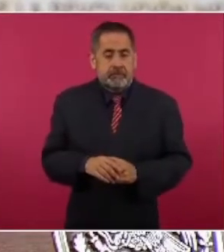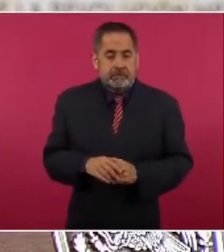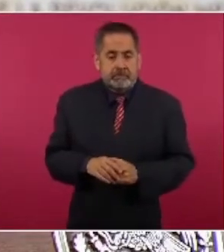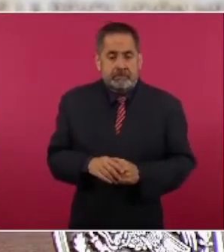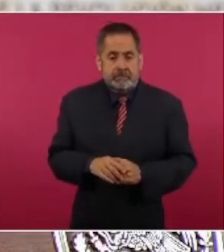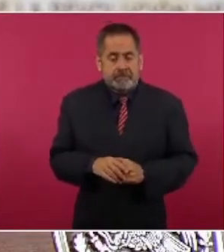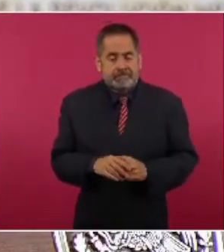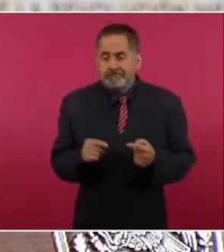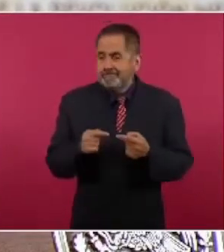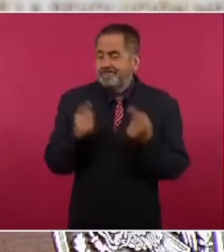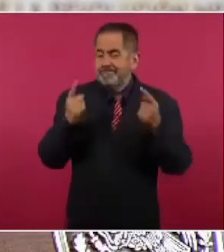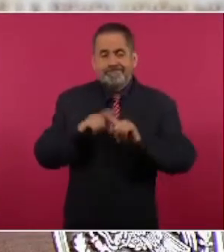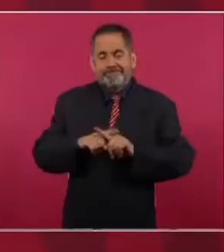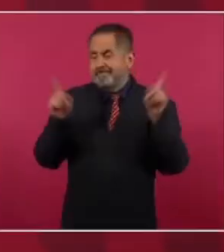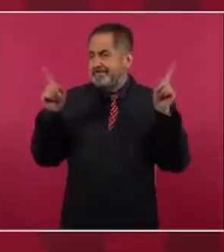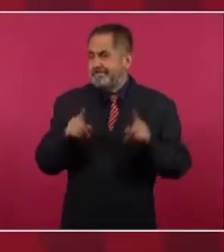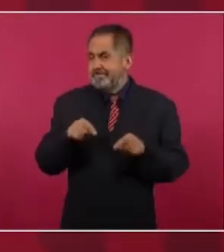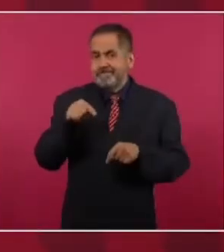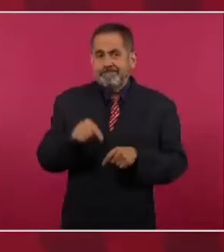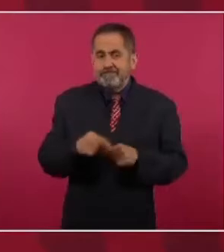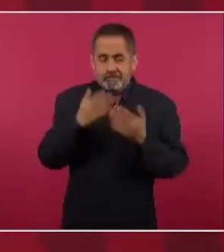lo opuesto.